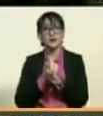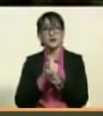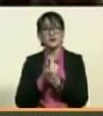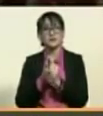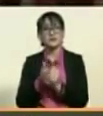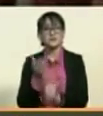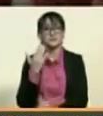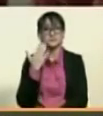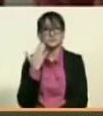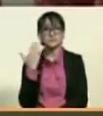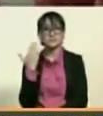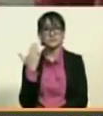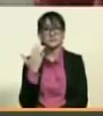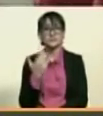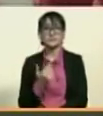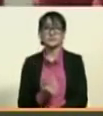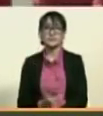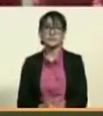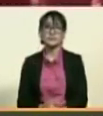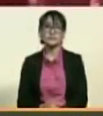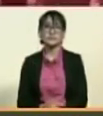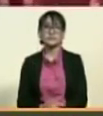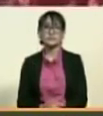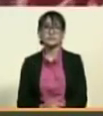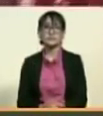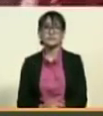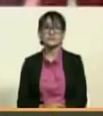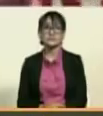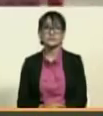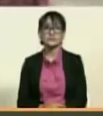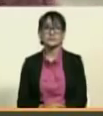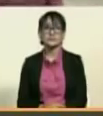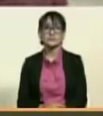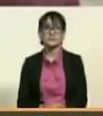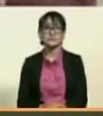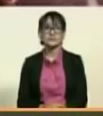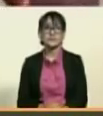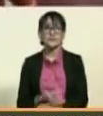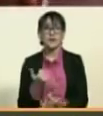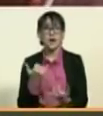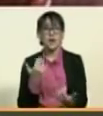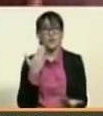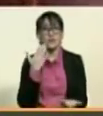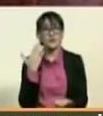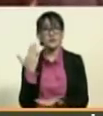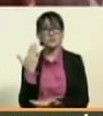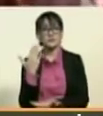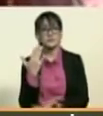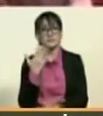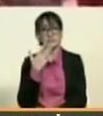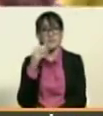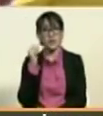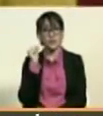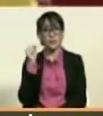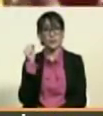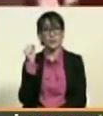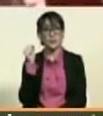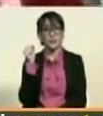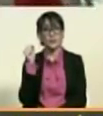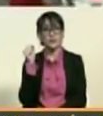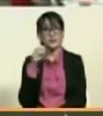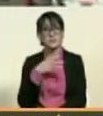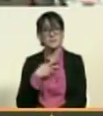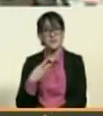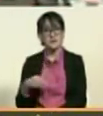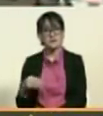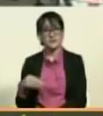del Tamacuro. Y a esta hora el candidato presidencial por el Frente Amplio de la Patria y presidente